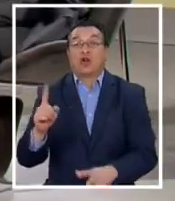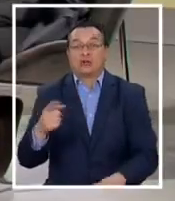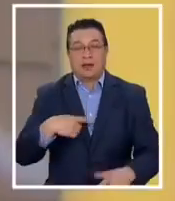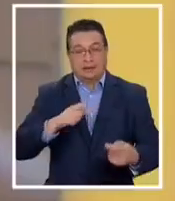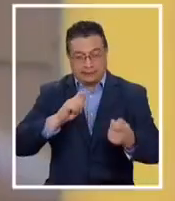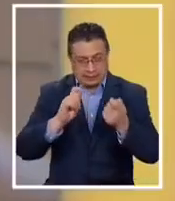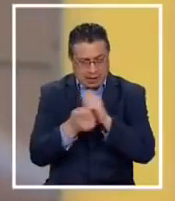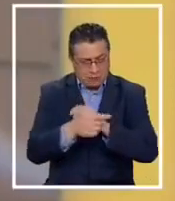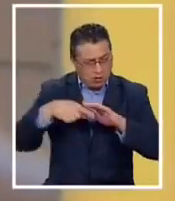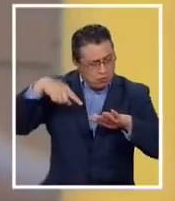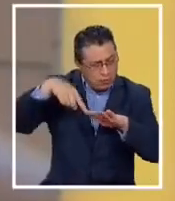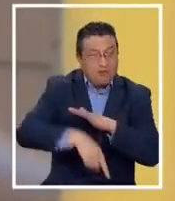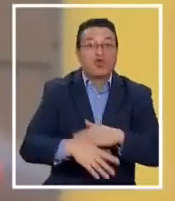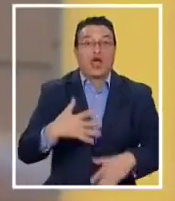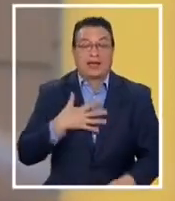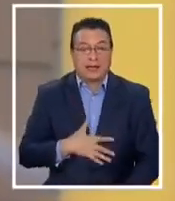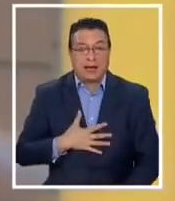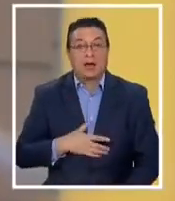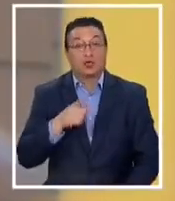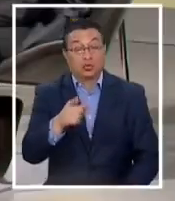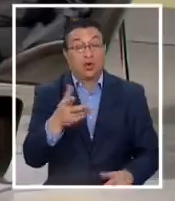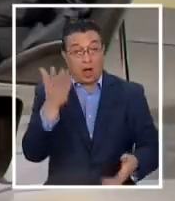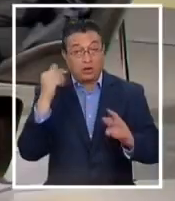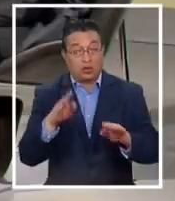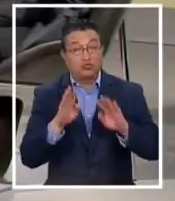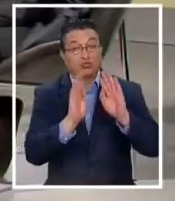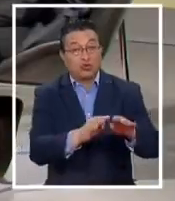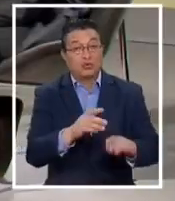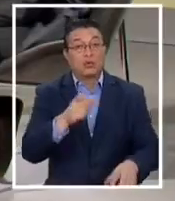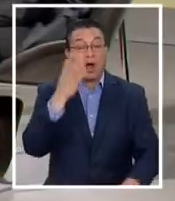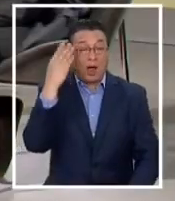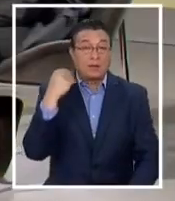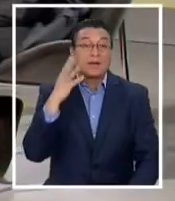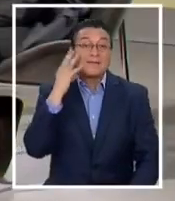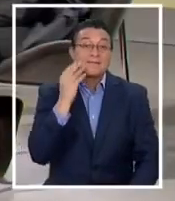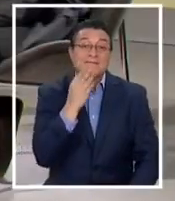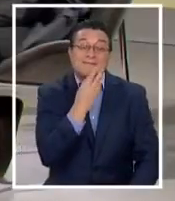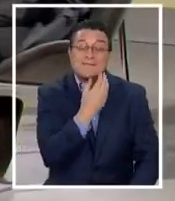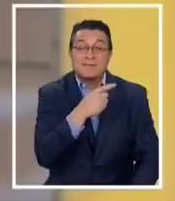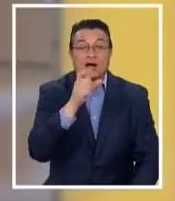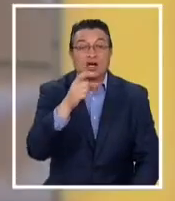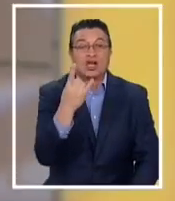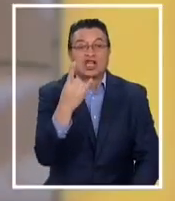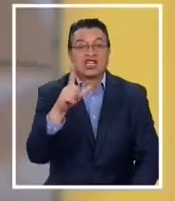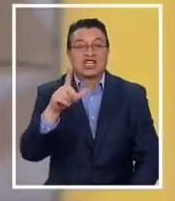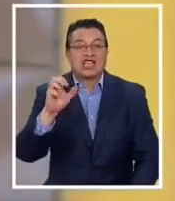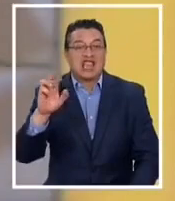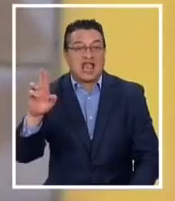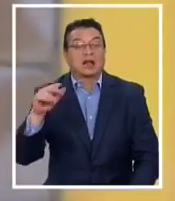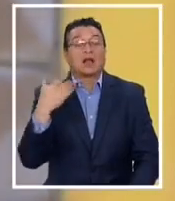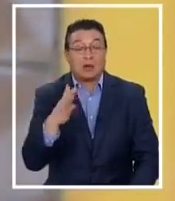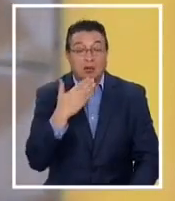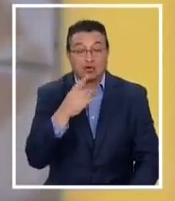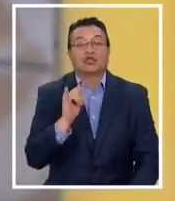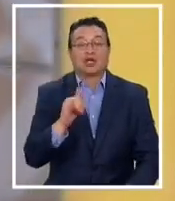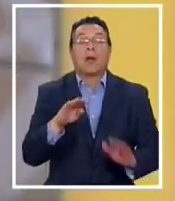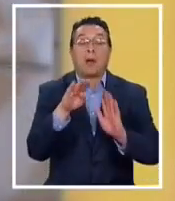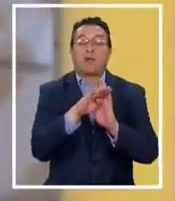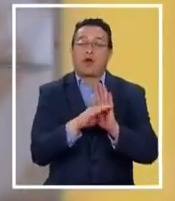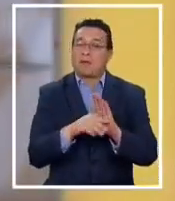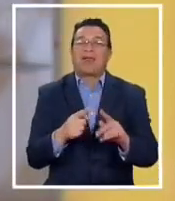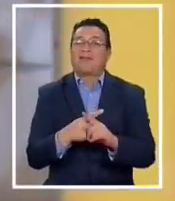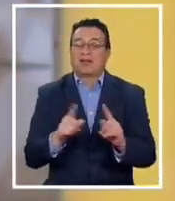transformaciones profundas abertis estuvieron desarrollar después alessandro gille también con los mismos partidos de la unidad constituyente y pero había un programa distinto